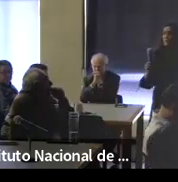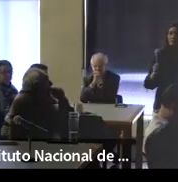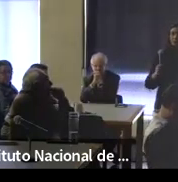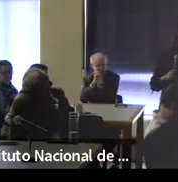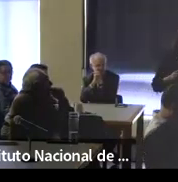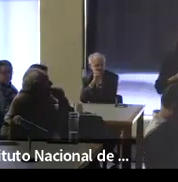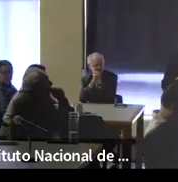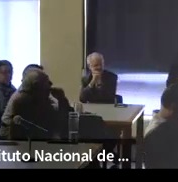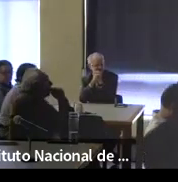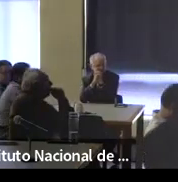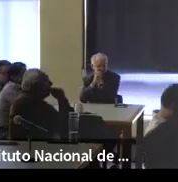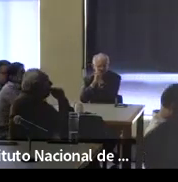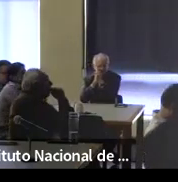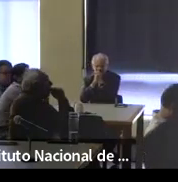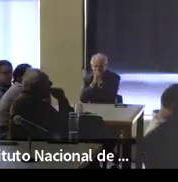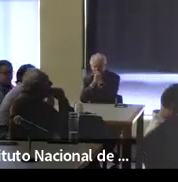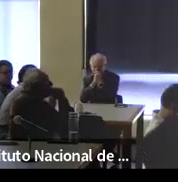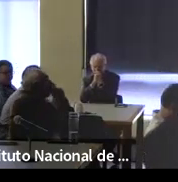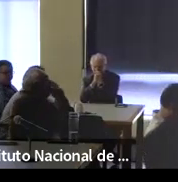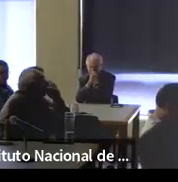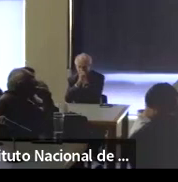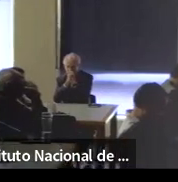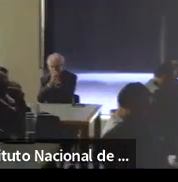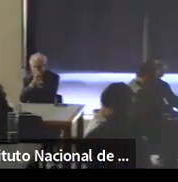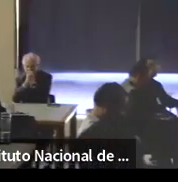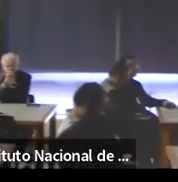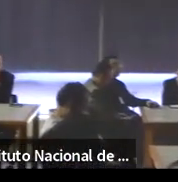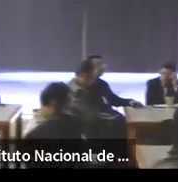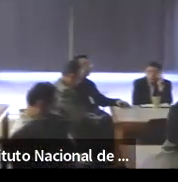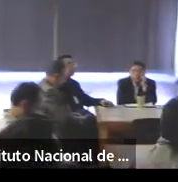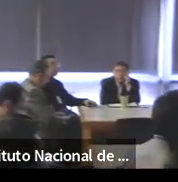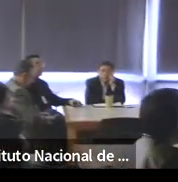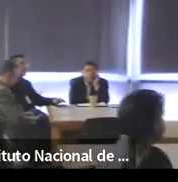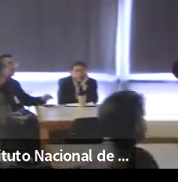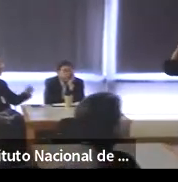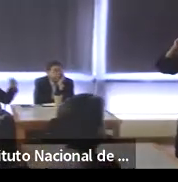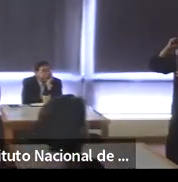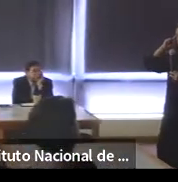nada reflexión en este ejercicio quiero regresar justo este punto